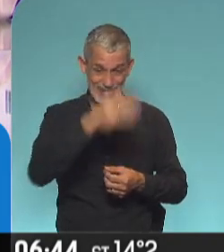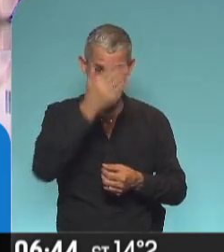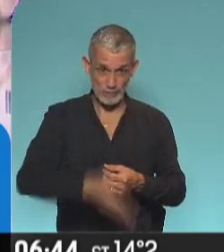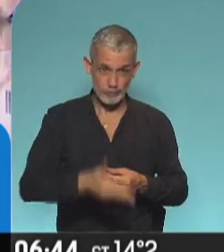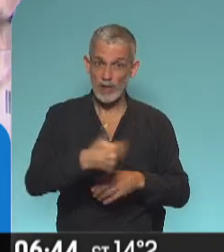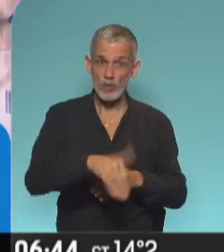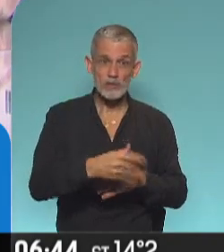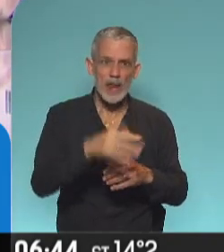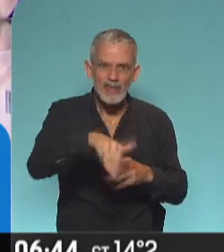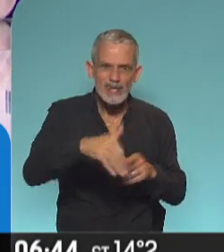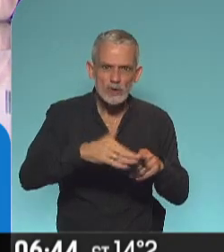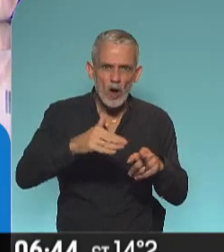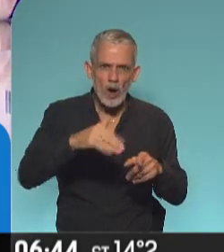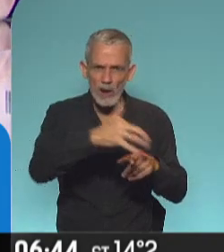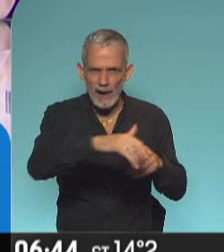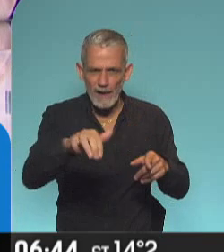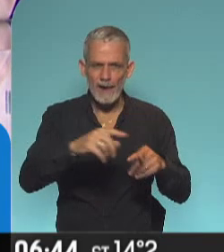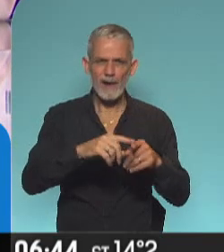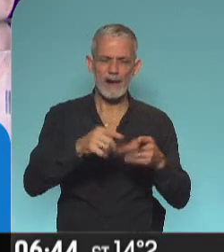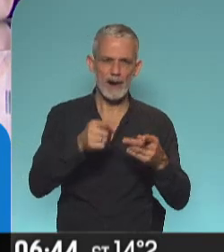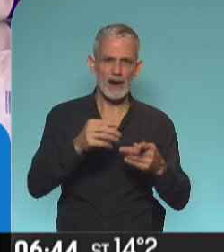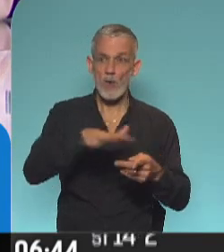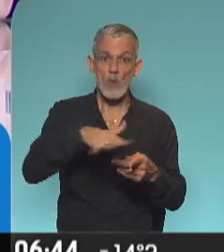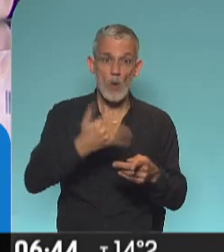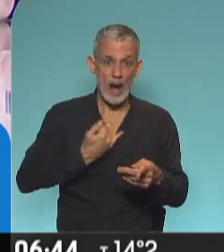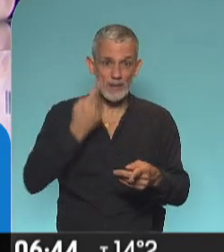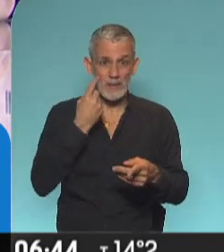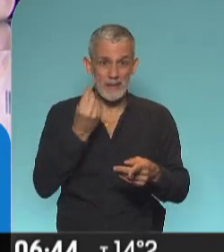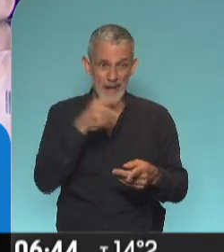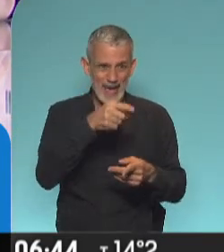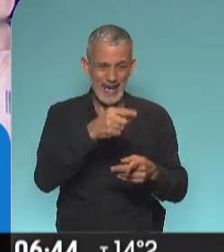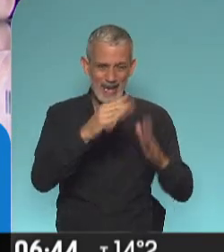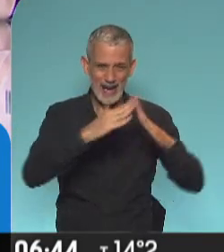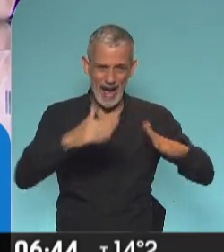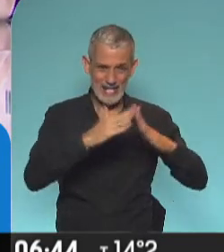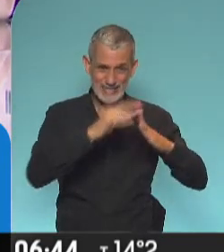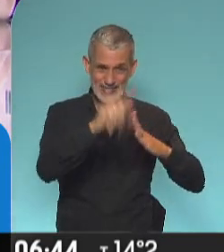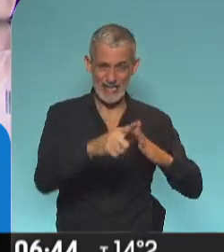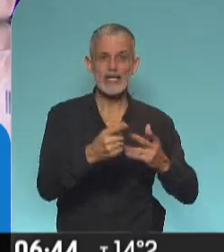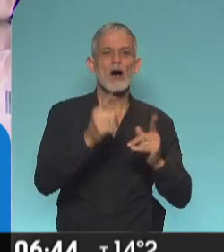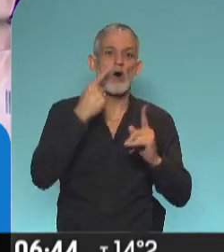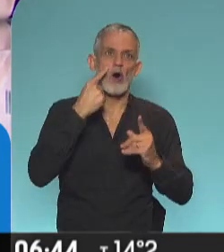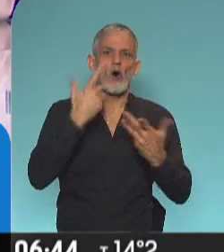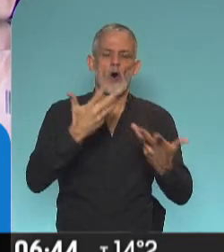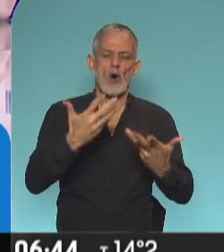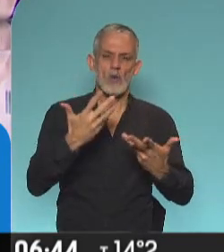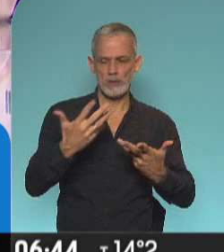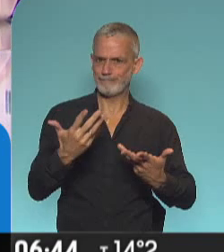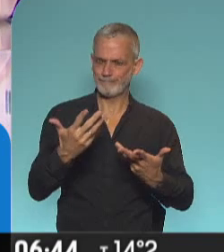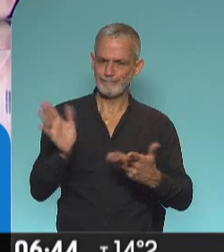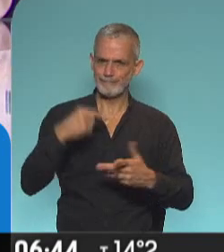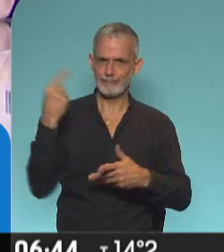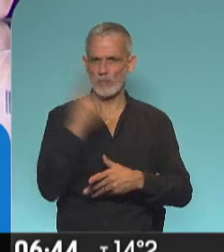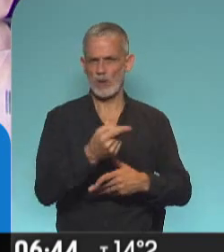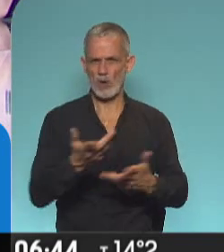Kirchner con la dirección concreta, el lugar donde vive la vicepresidenta de la Nación. Obviamente esto generó repudio porque,